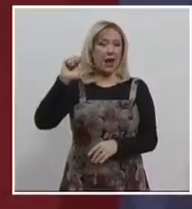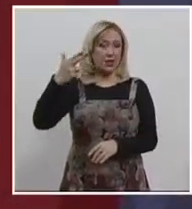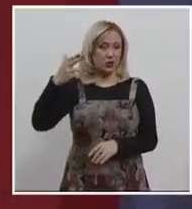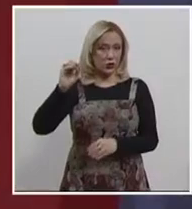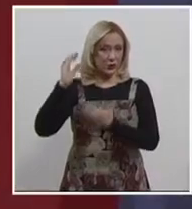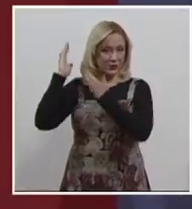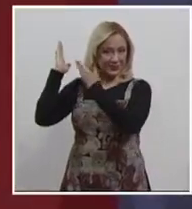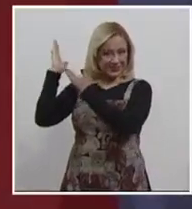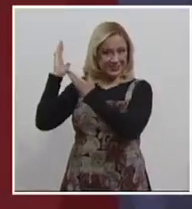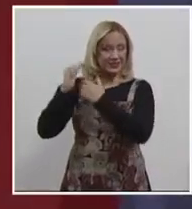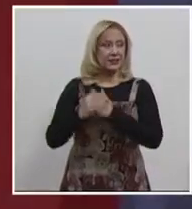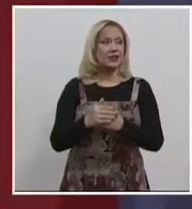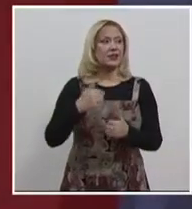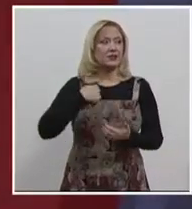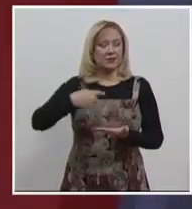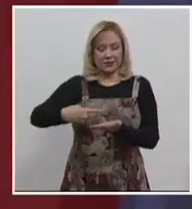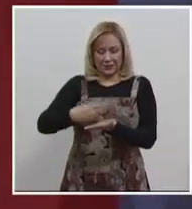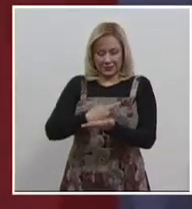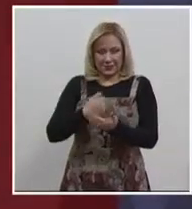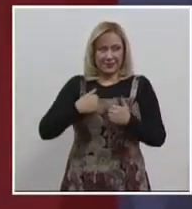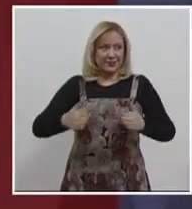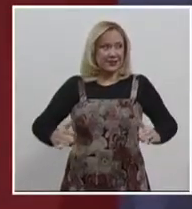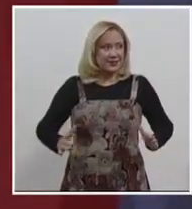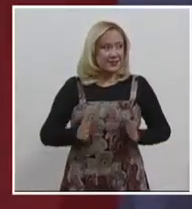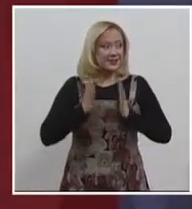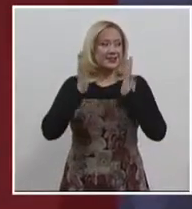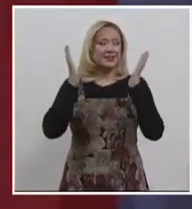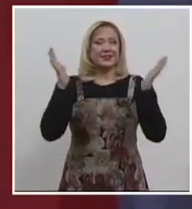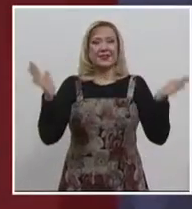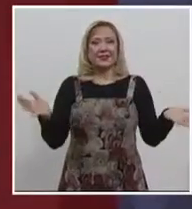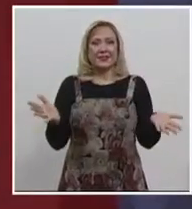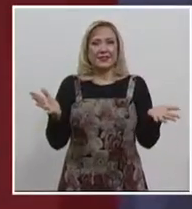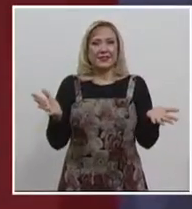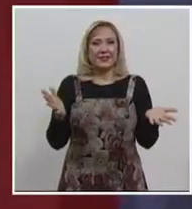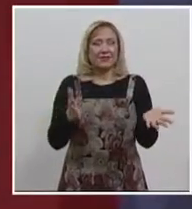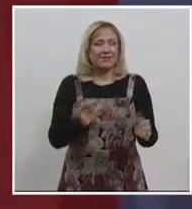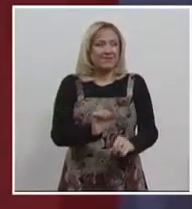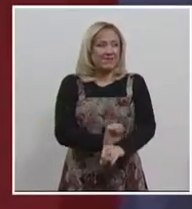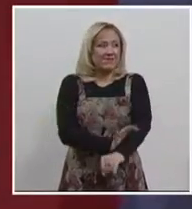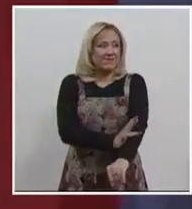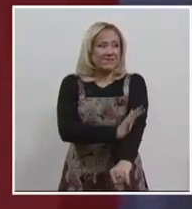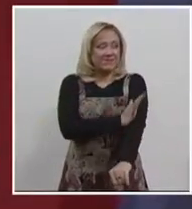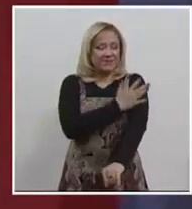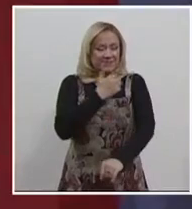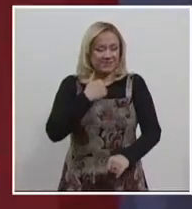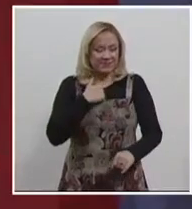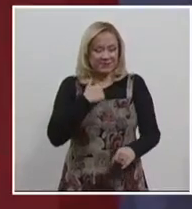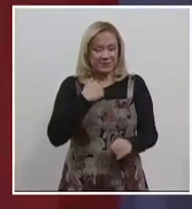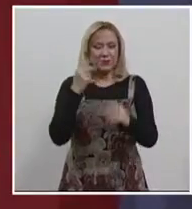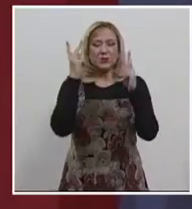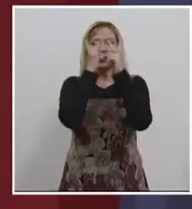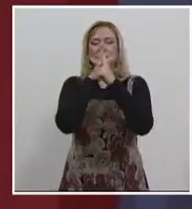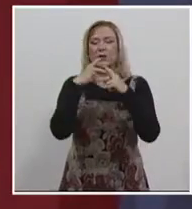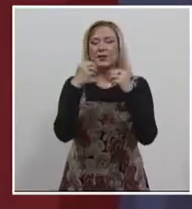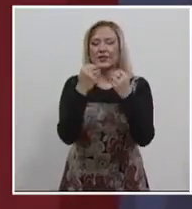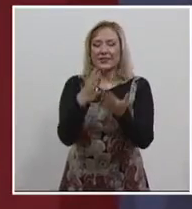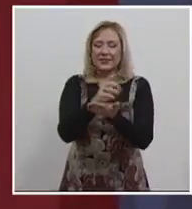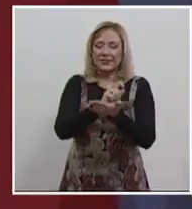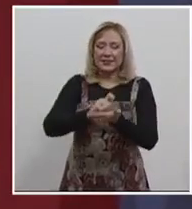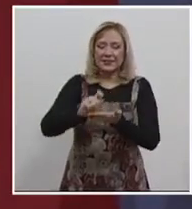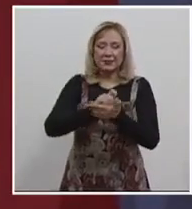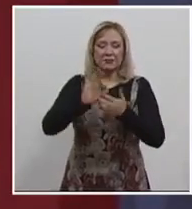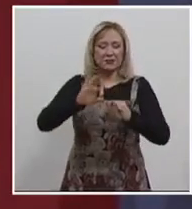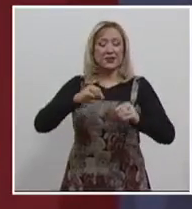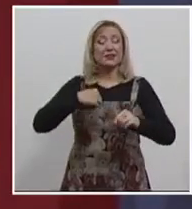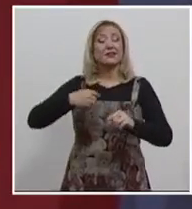premio tan inesperado como conmovedor por mi actividad como poeta desde mi